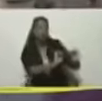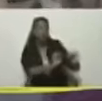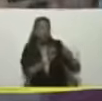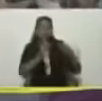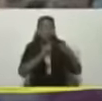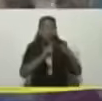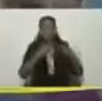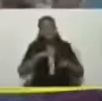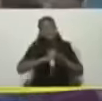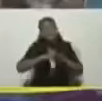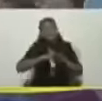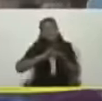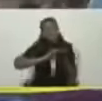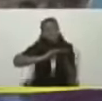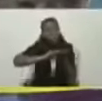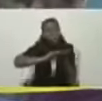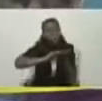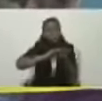salud curativa,